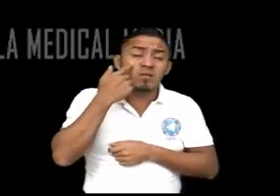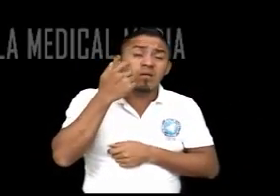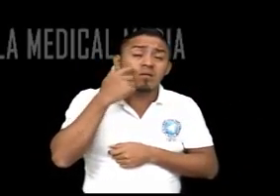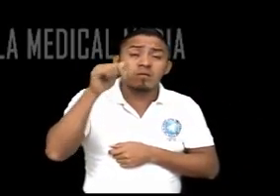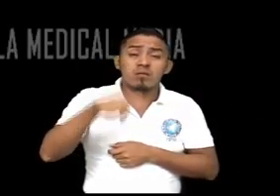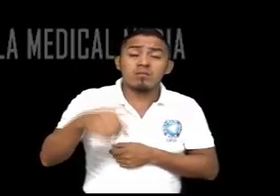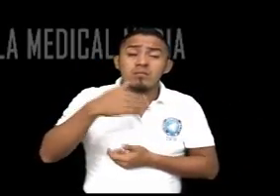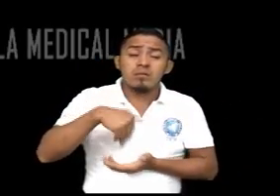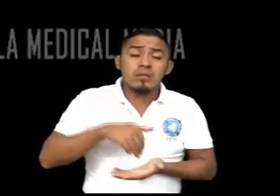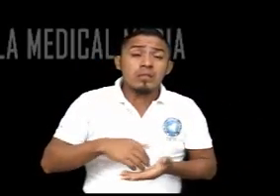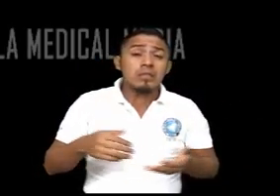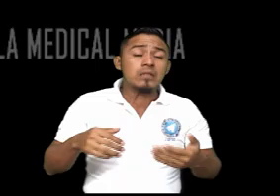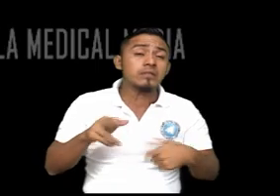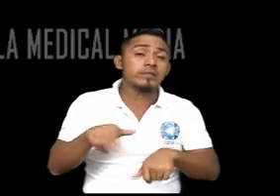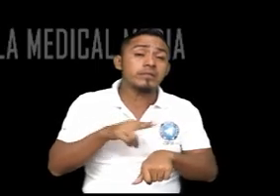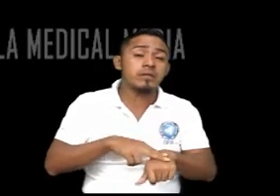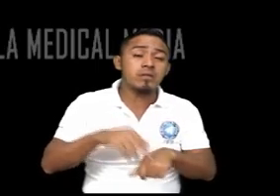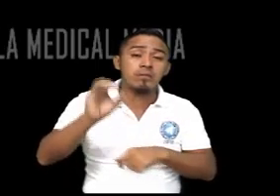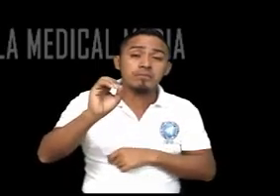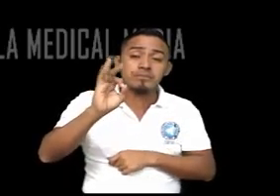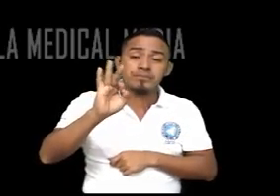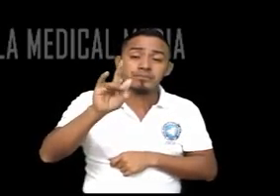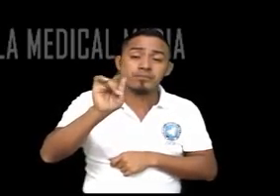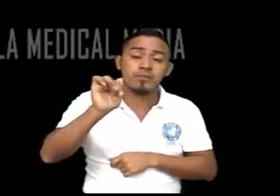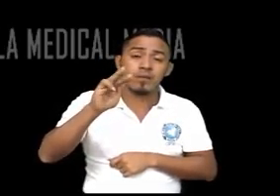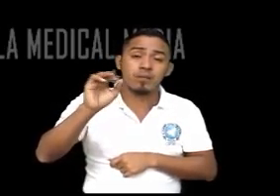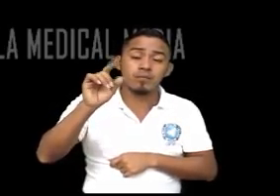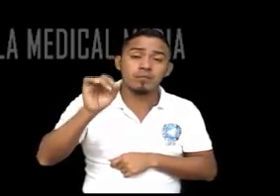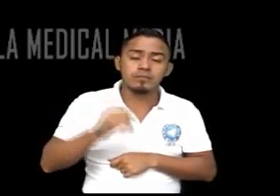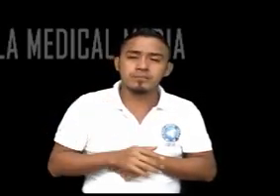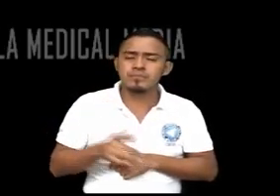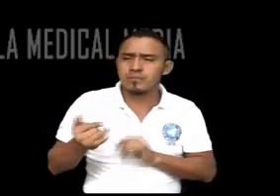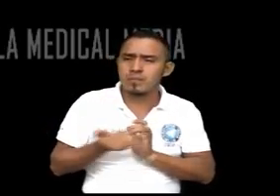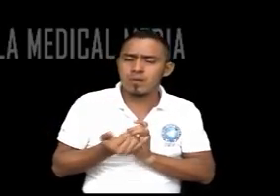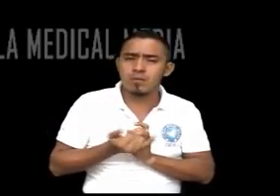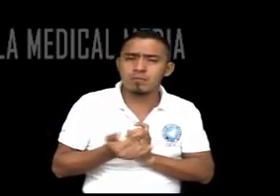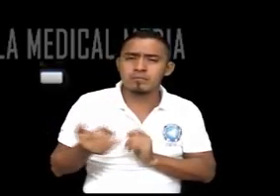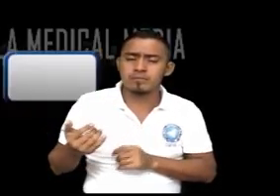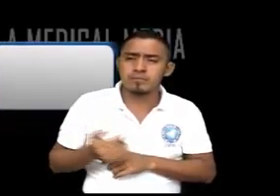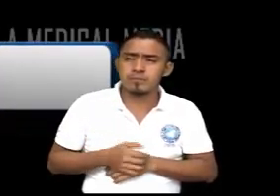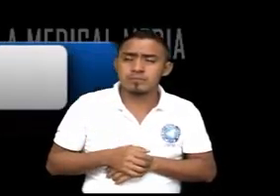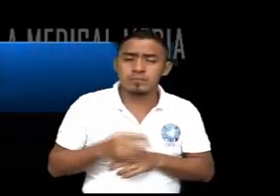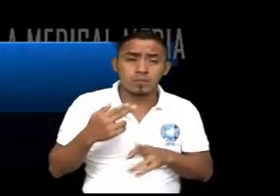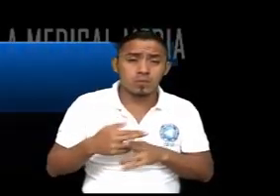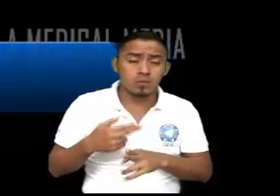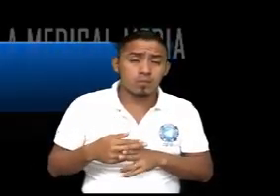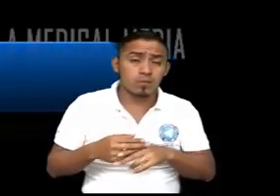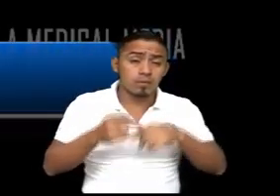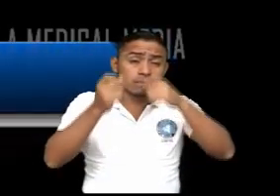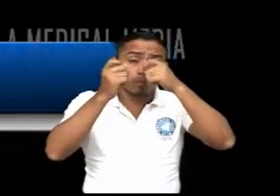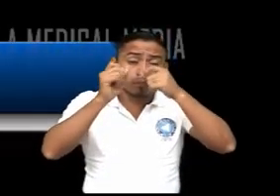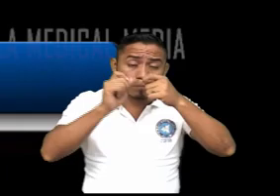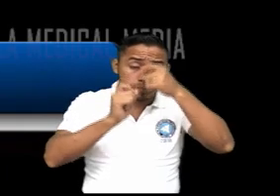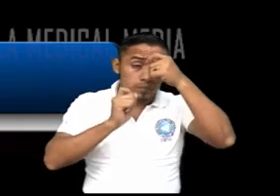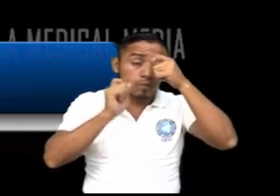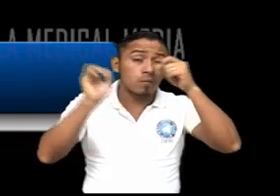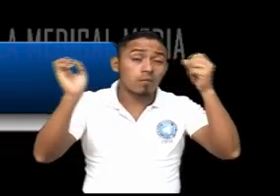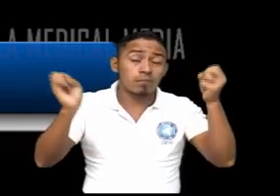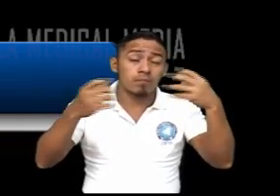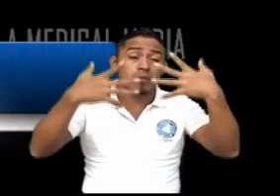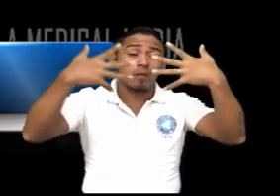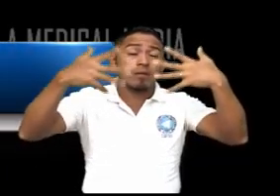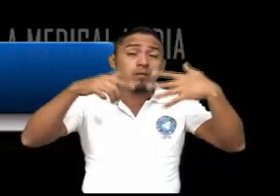en el Centro Nacional de Oftalmología. Incluso hay un programa que se llama Misión Milagro. Y es a través de este programa que